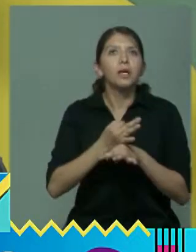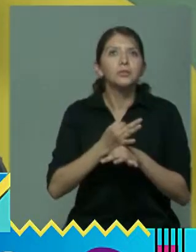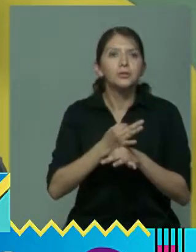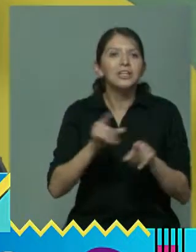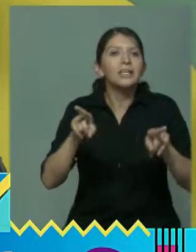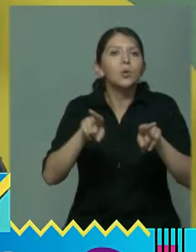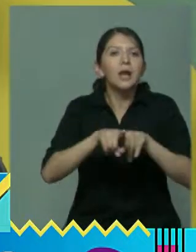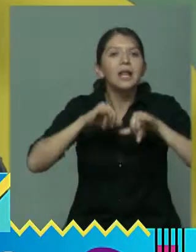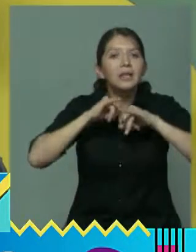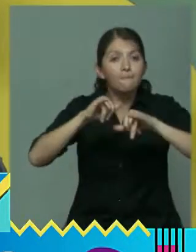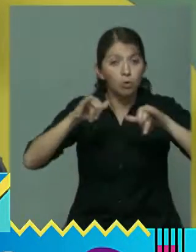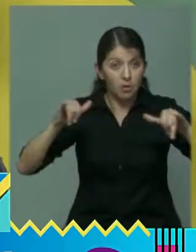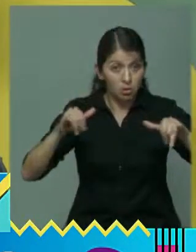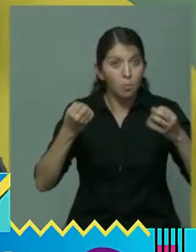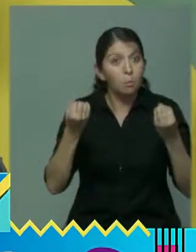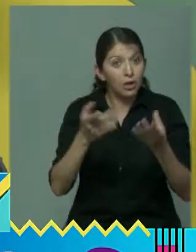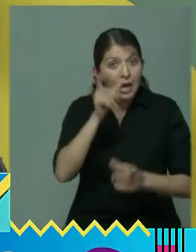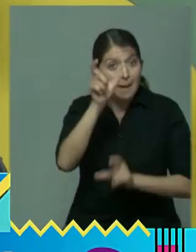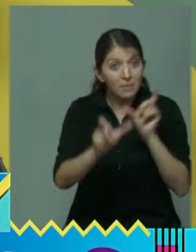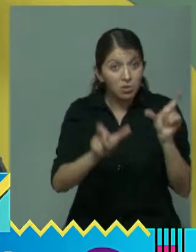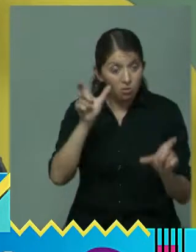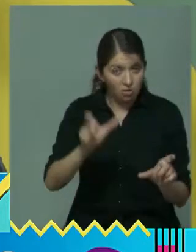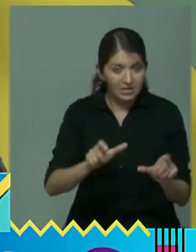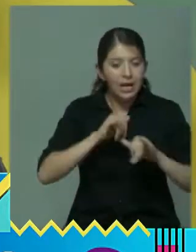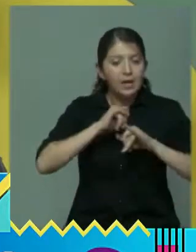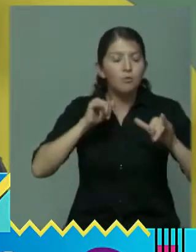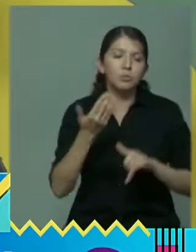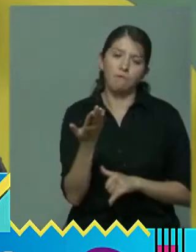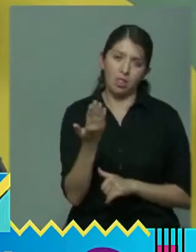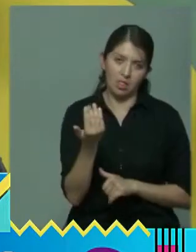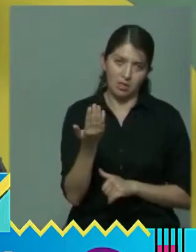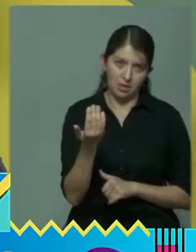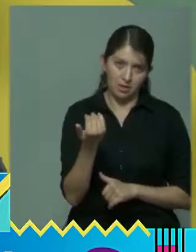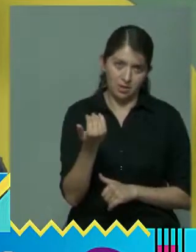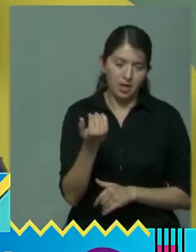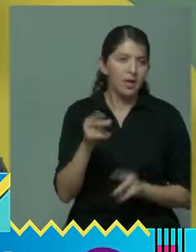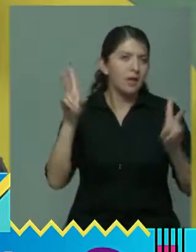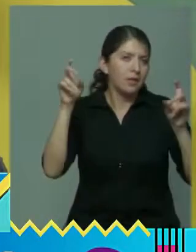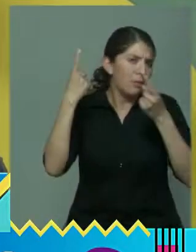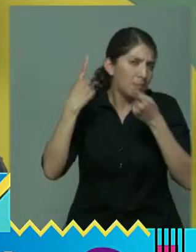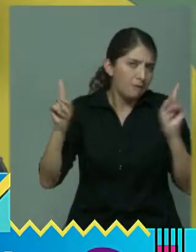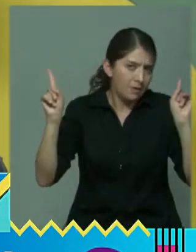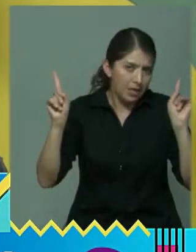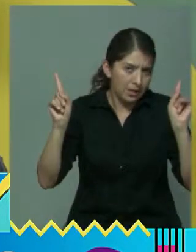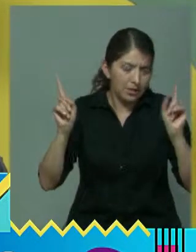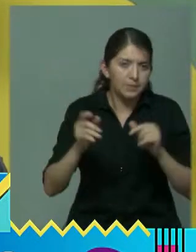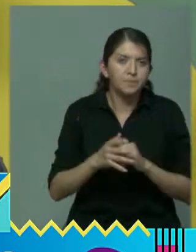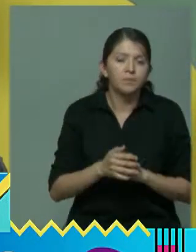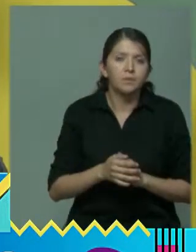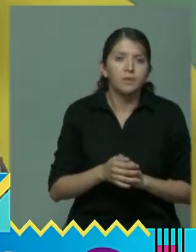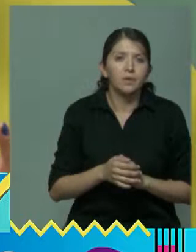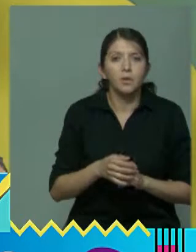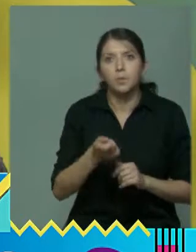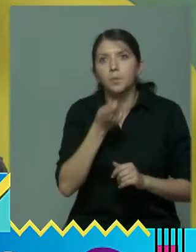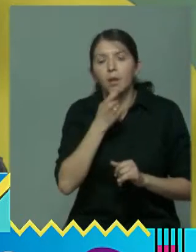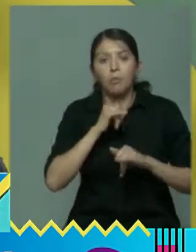en realidad lo que nos está faltando por ahí es más información en diferentes ámbitos, por ahí específicos, porque la información tal vez